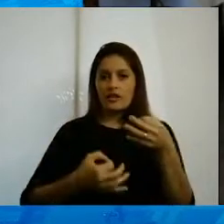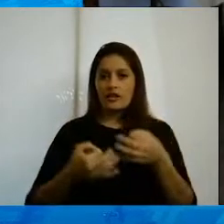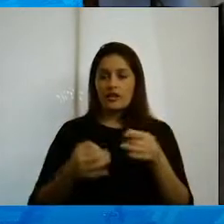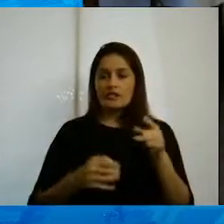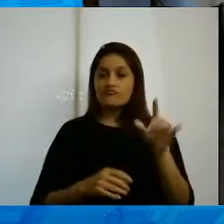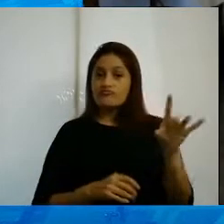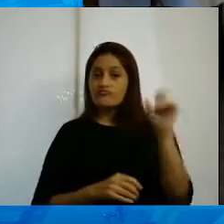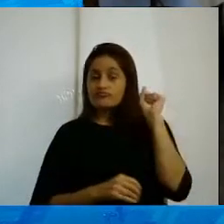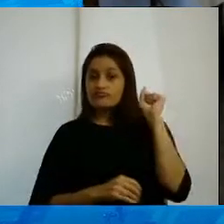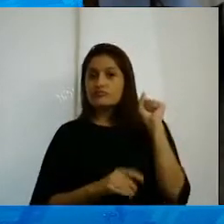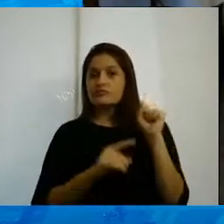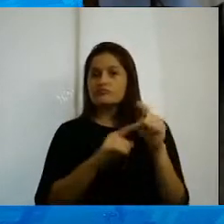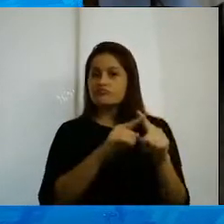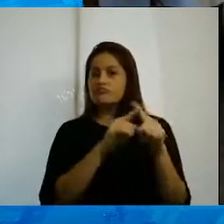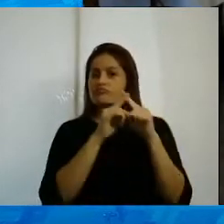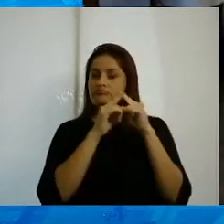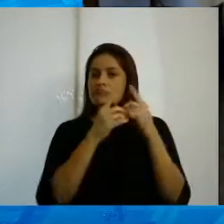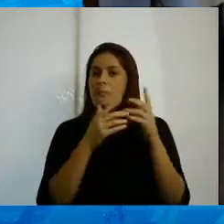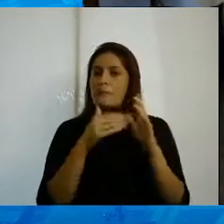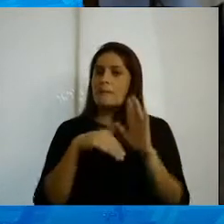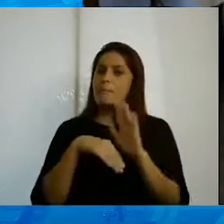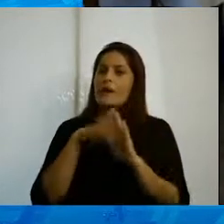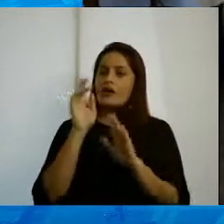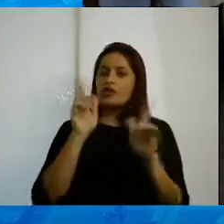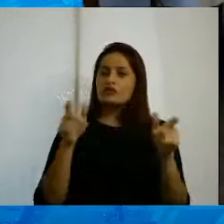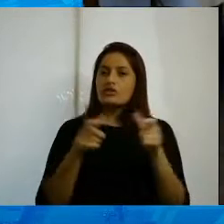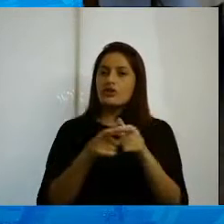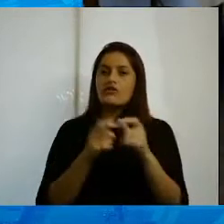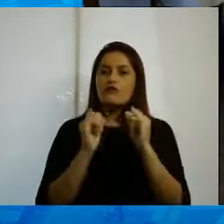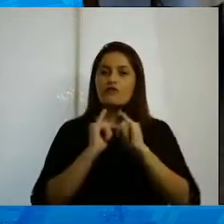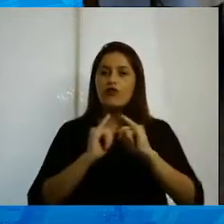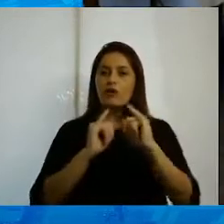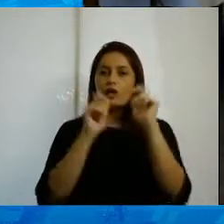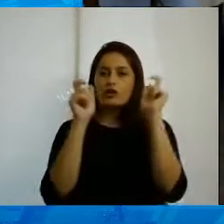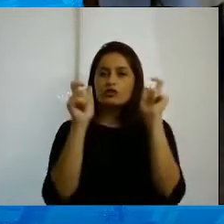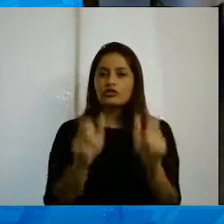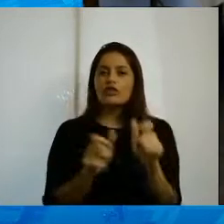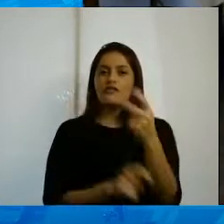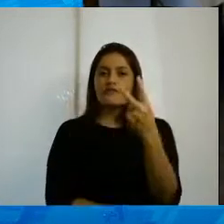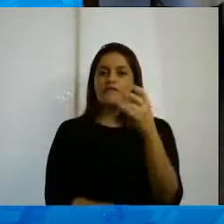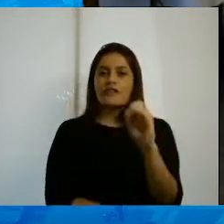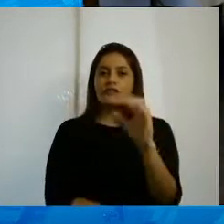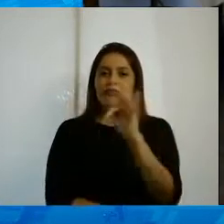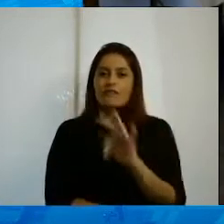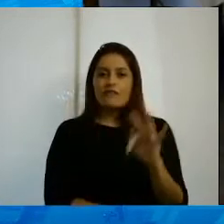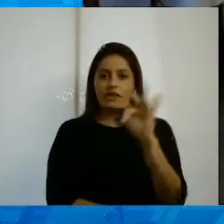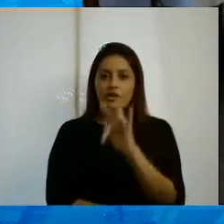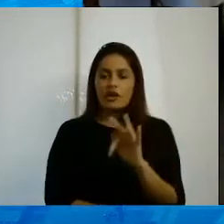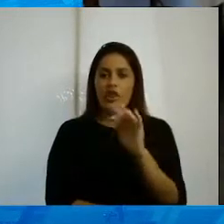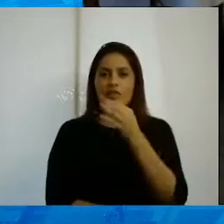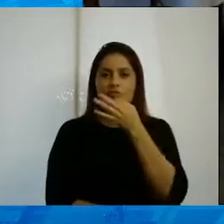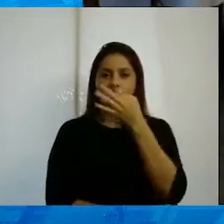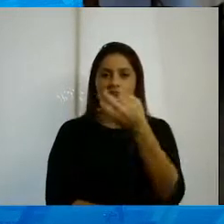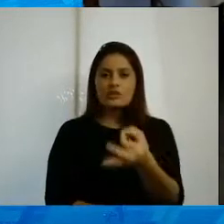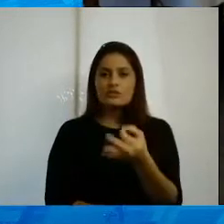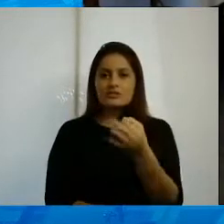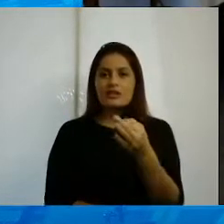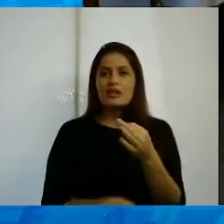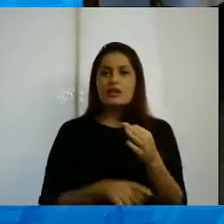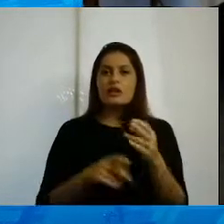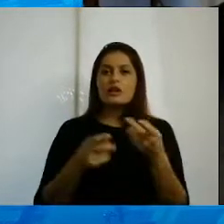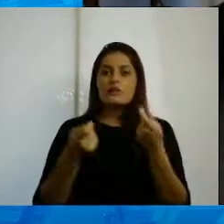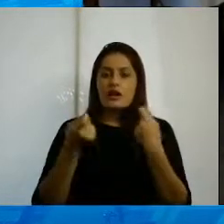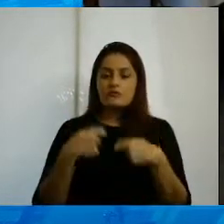que sale del Consejo sobre el informe de control del 20 de febrero sobre la existencia de sobre ejecución del